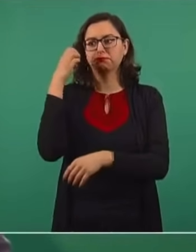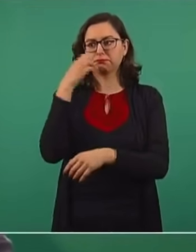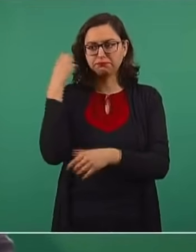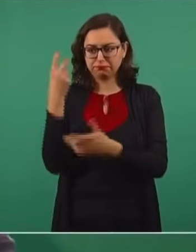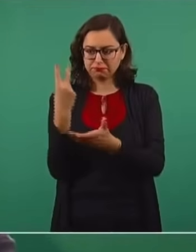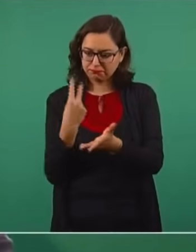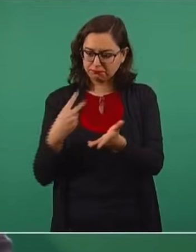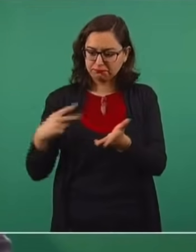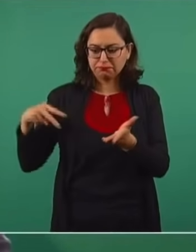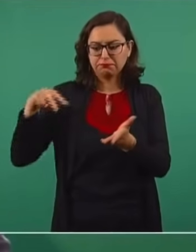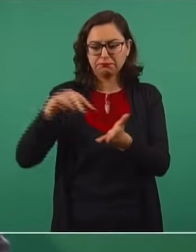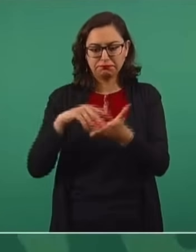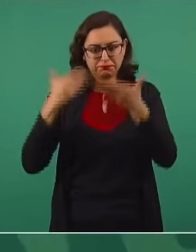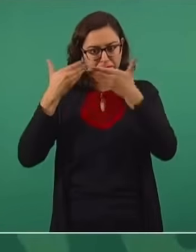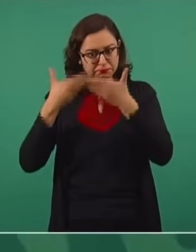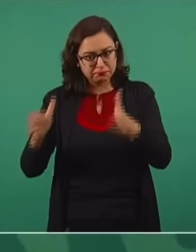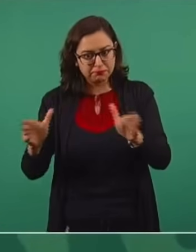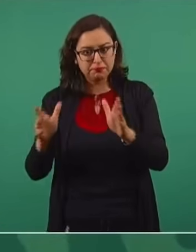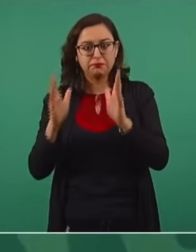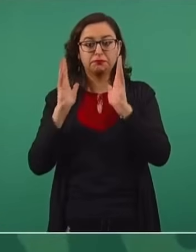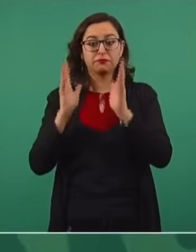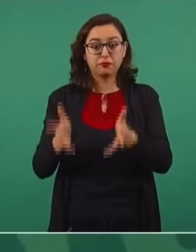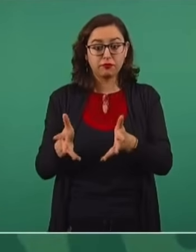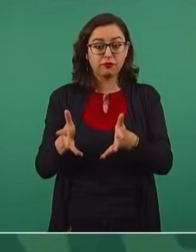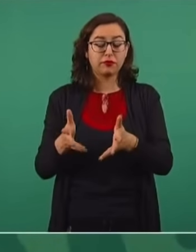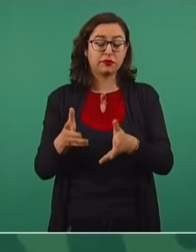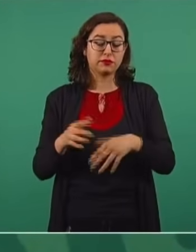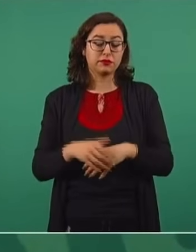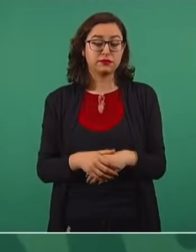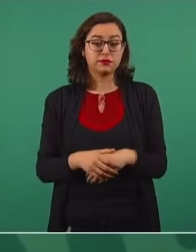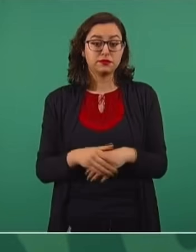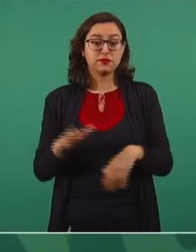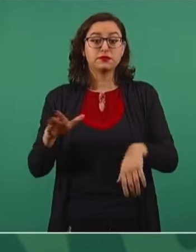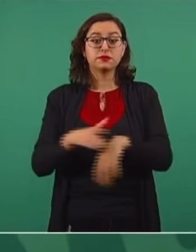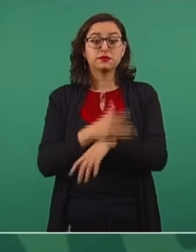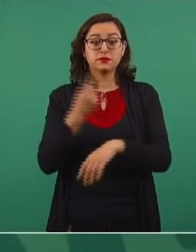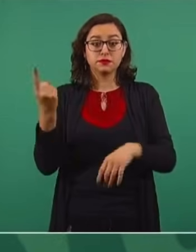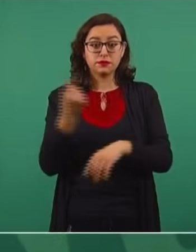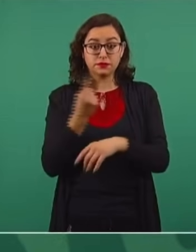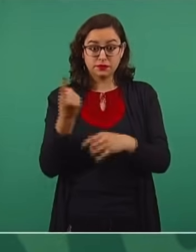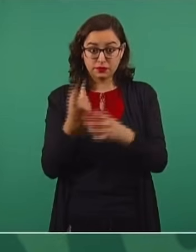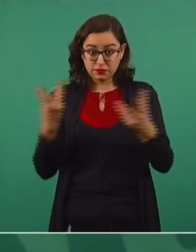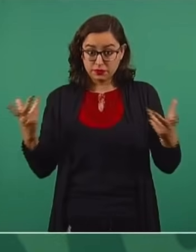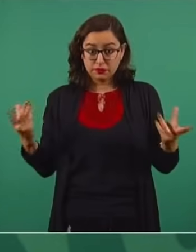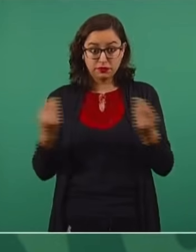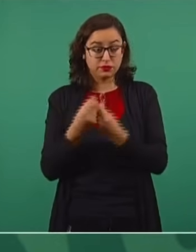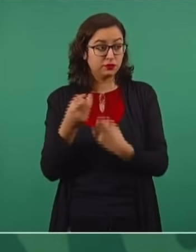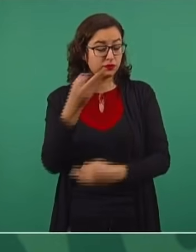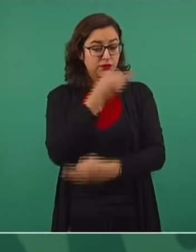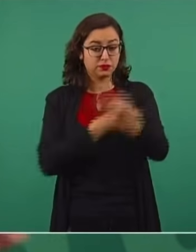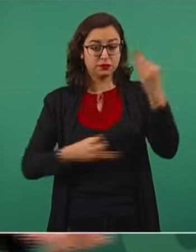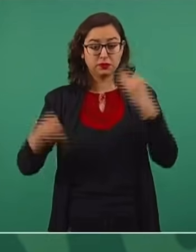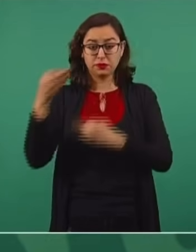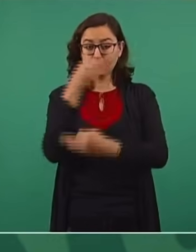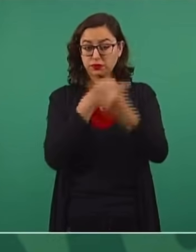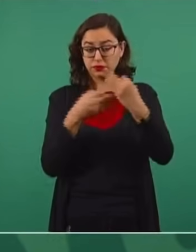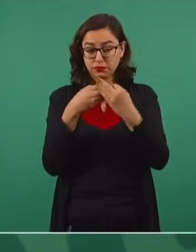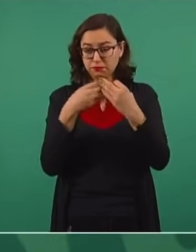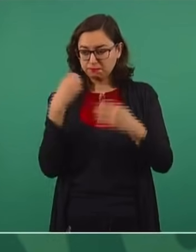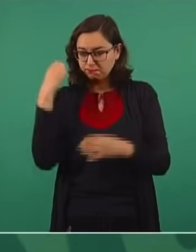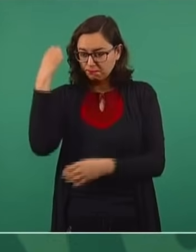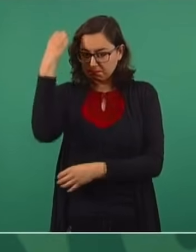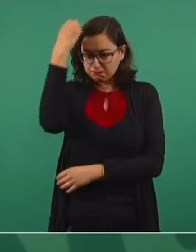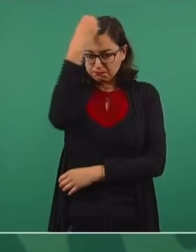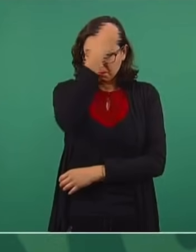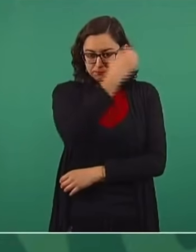clases presenciales porque también tenemos entre todos que hacer una evaluación de cómo